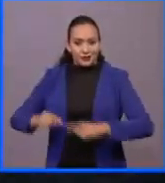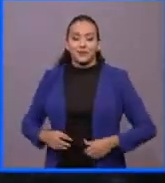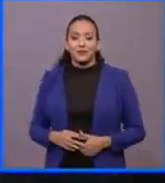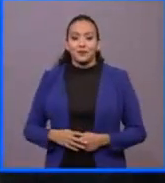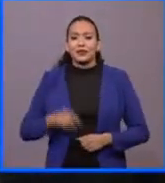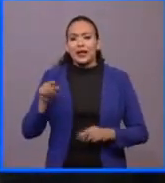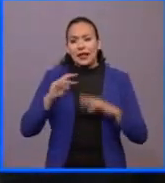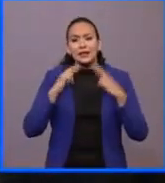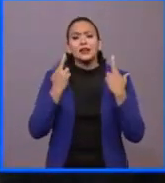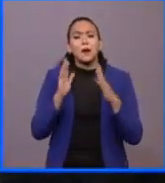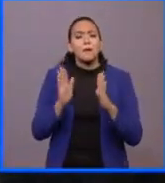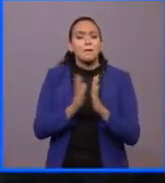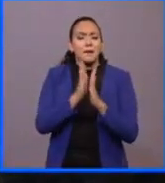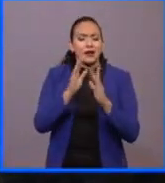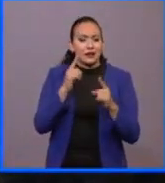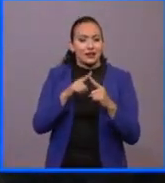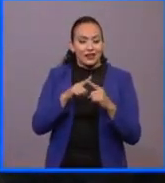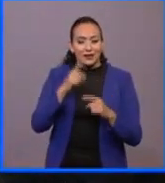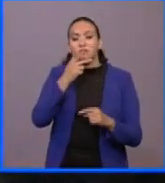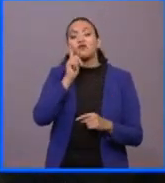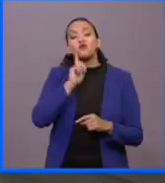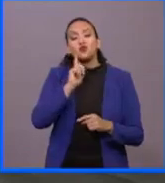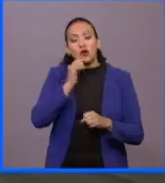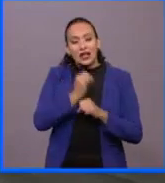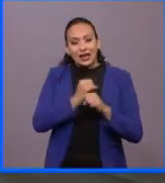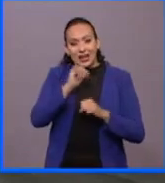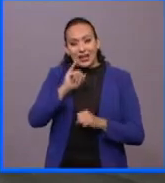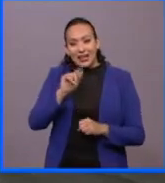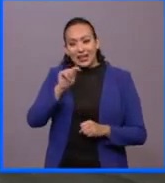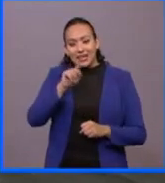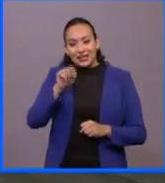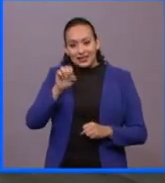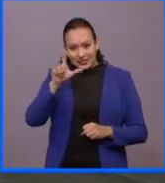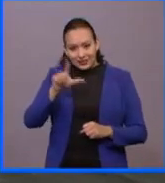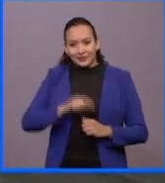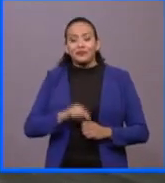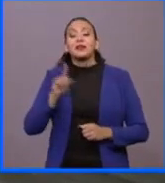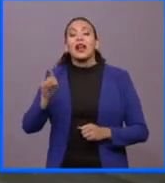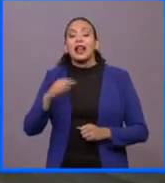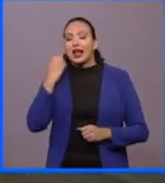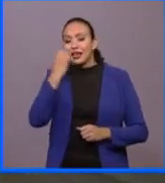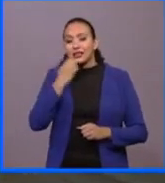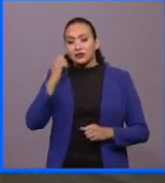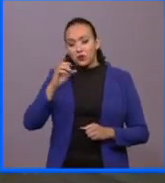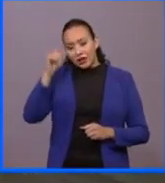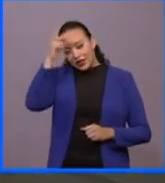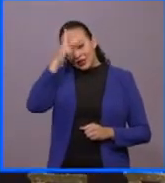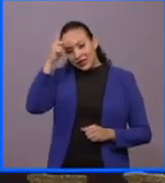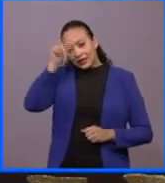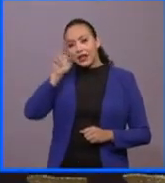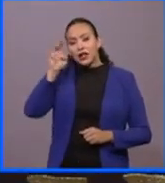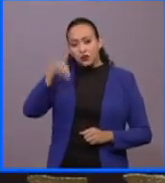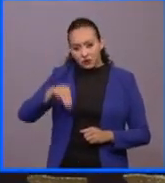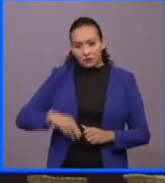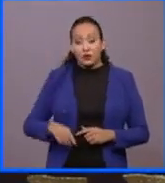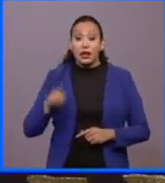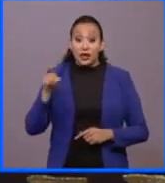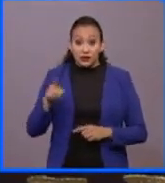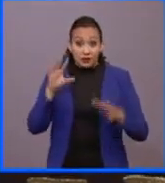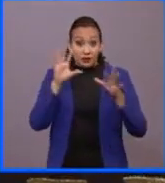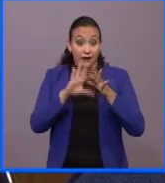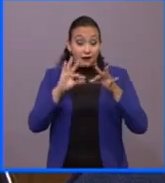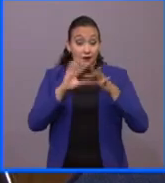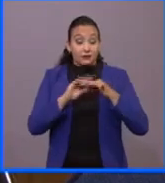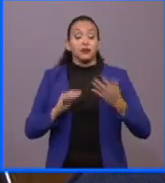En esta sesión también participó la investigadora Itzel Graciela Galán de la Facultad de Psicología de la UNAM, quien habló de